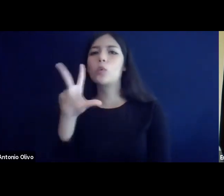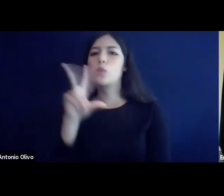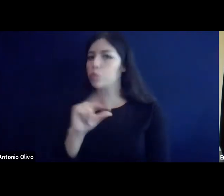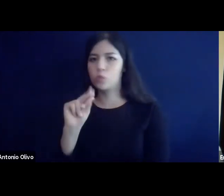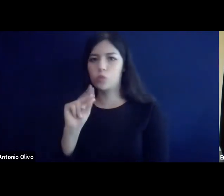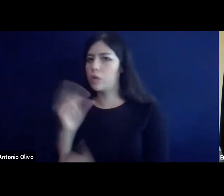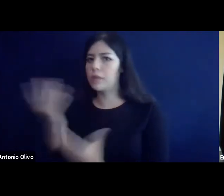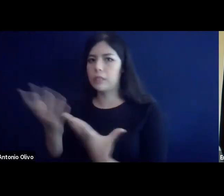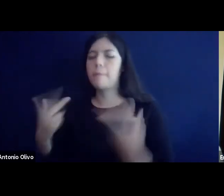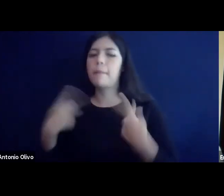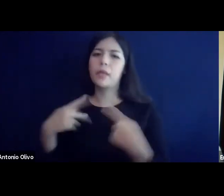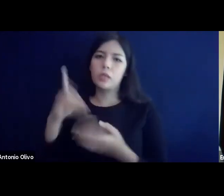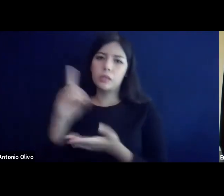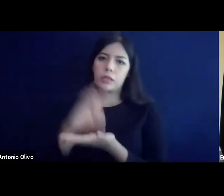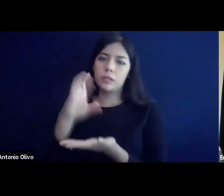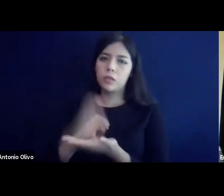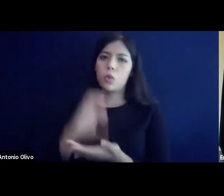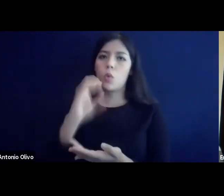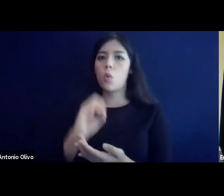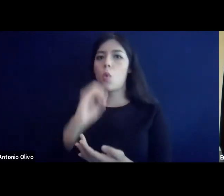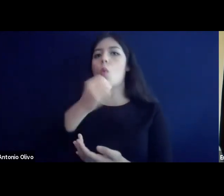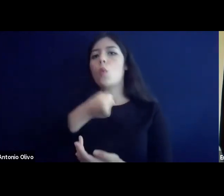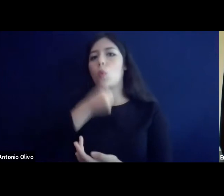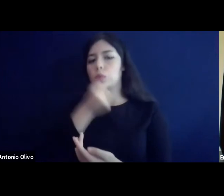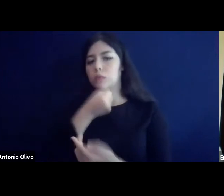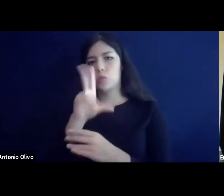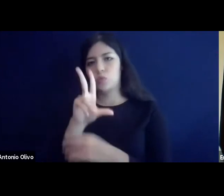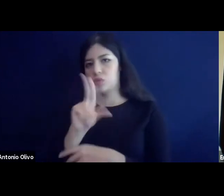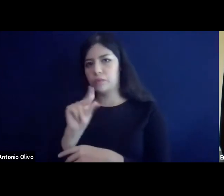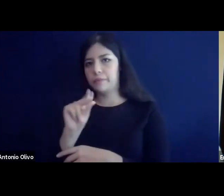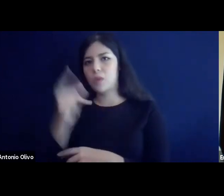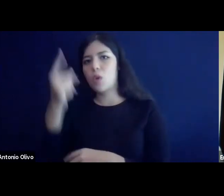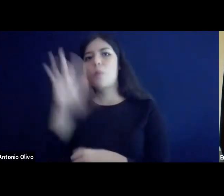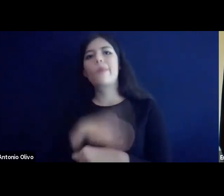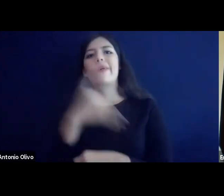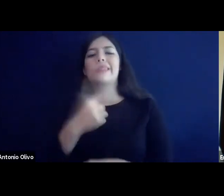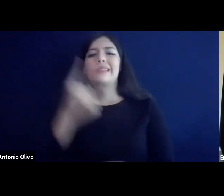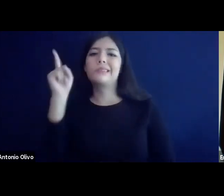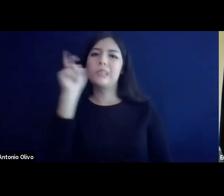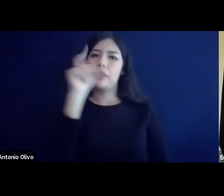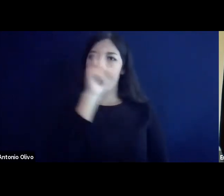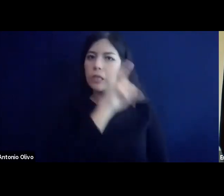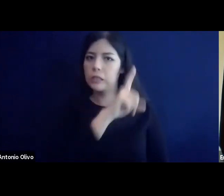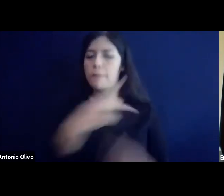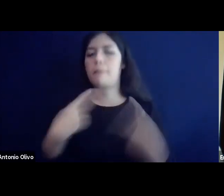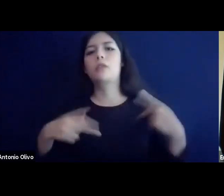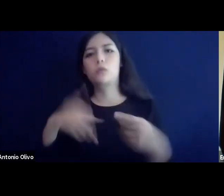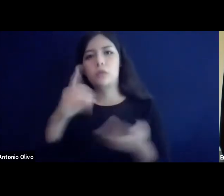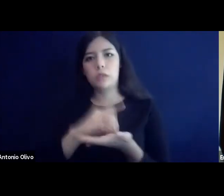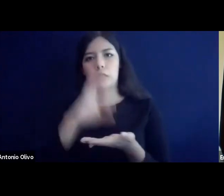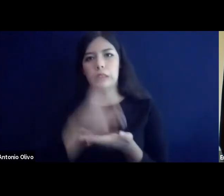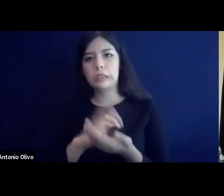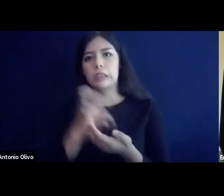que esto no te lleve a mayores complicaciones por tu discapacidad. Entonces a mí eso me